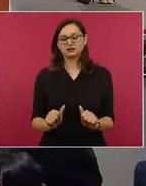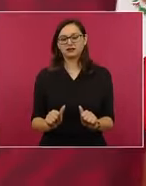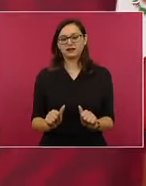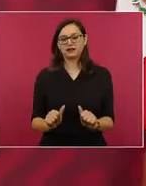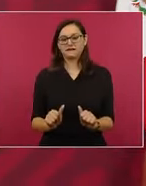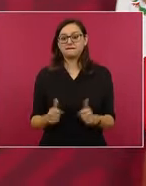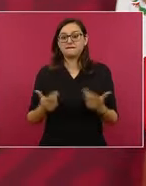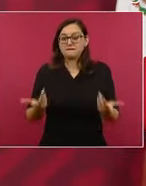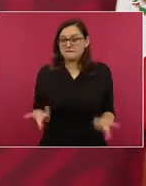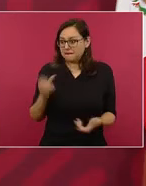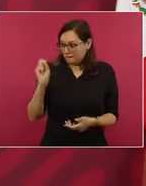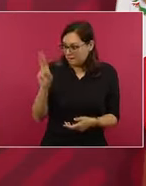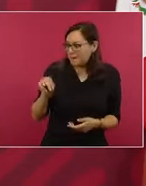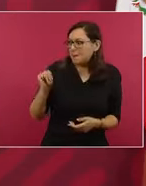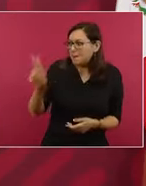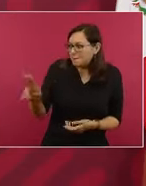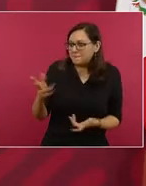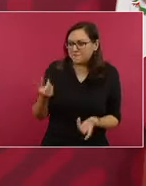Y para eso es la ONU.